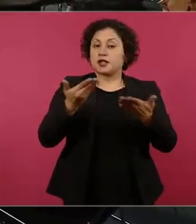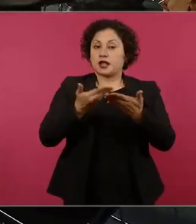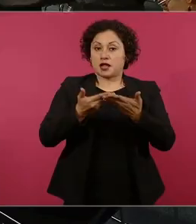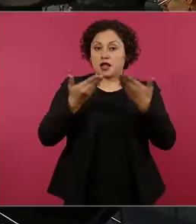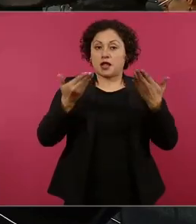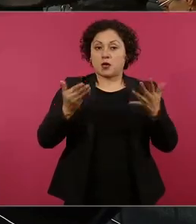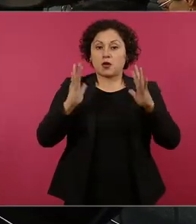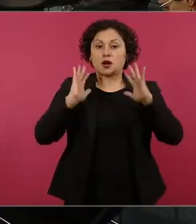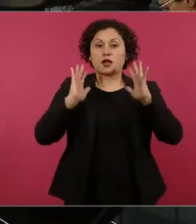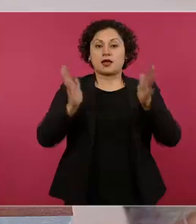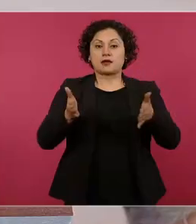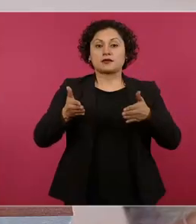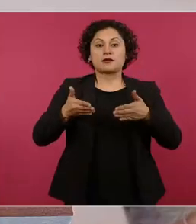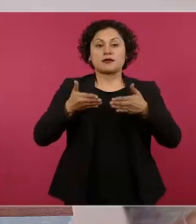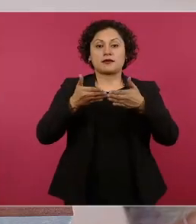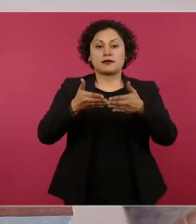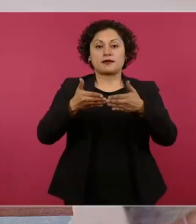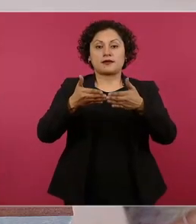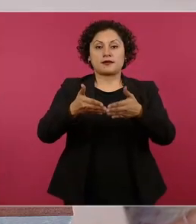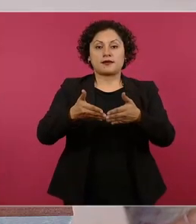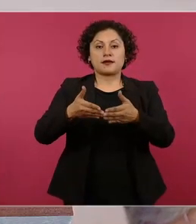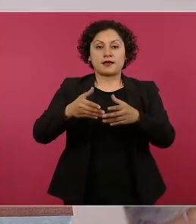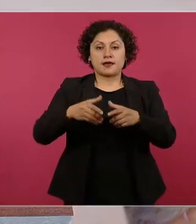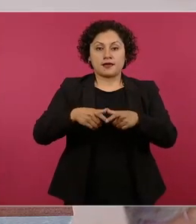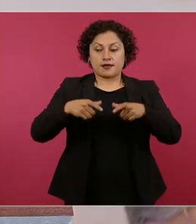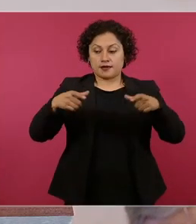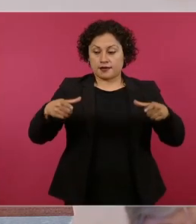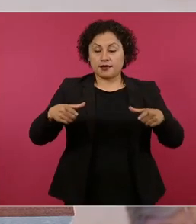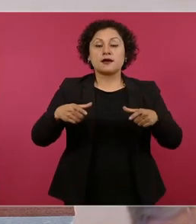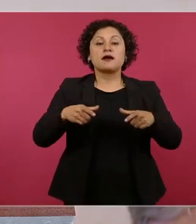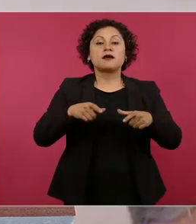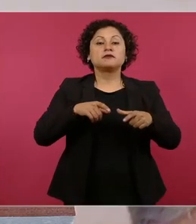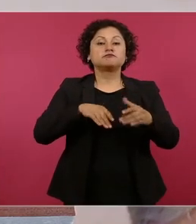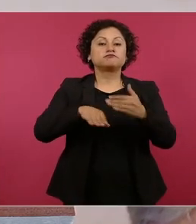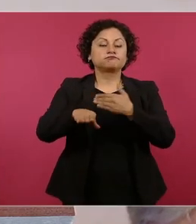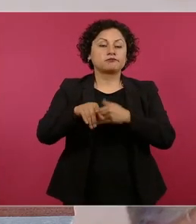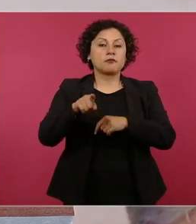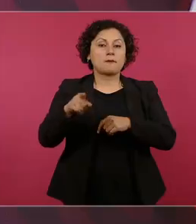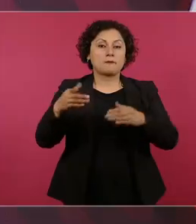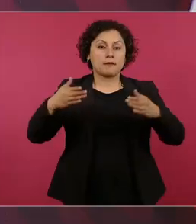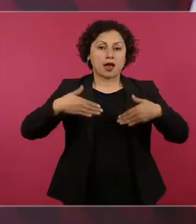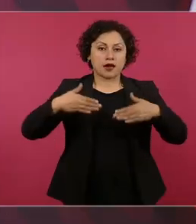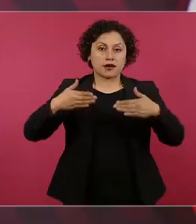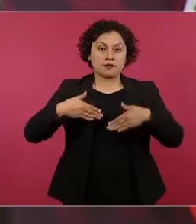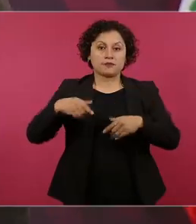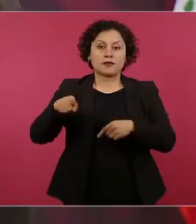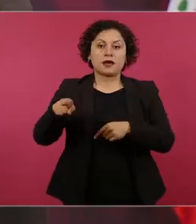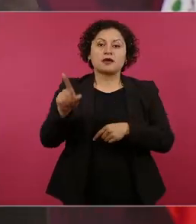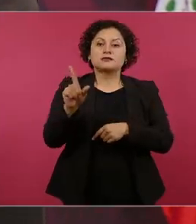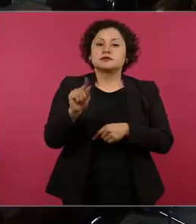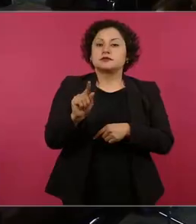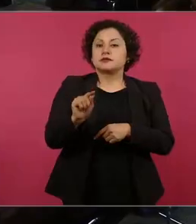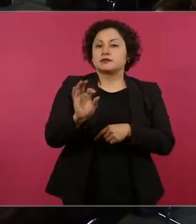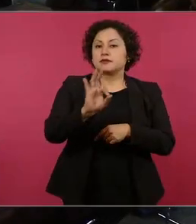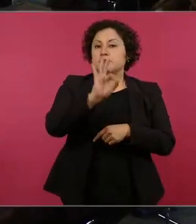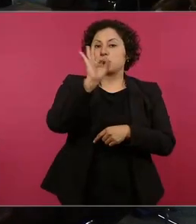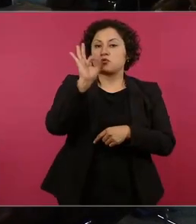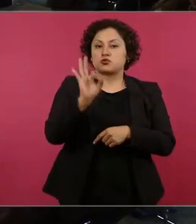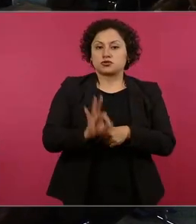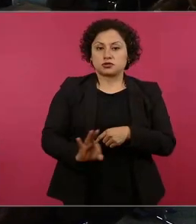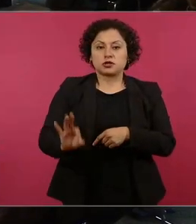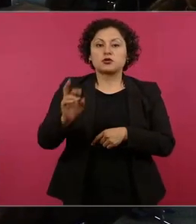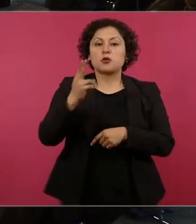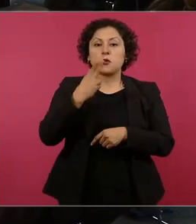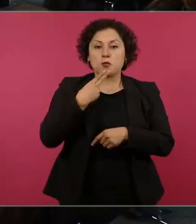Panamá está operando al 70 por de su capacidad y por eso